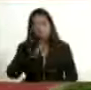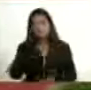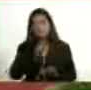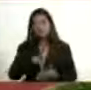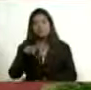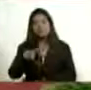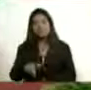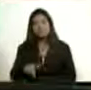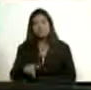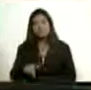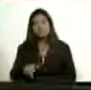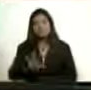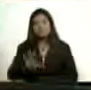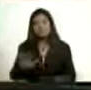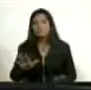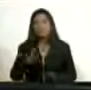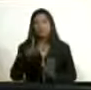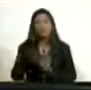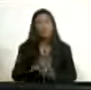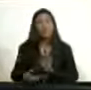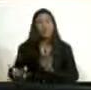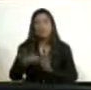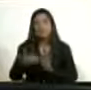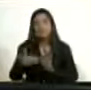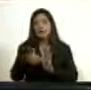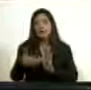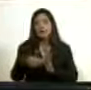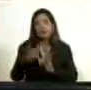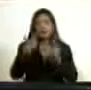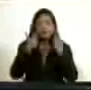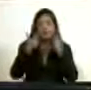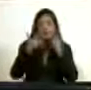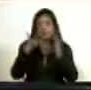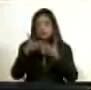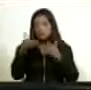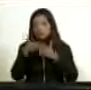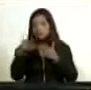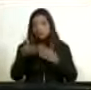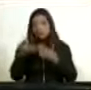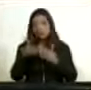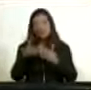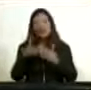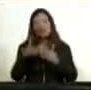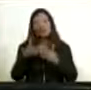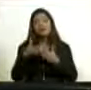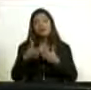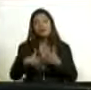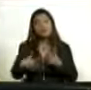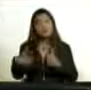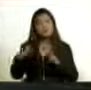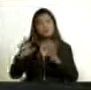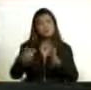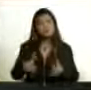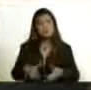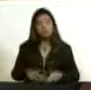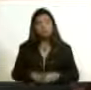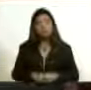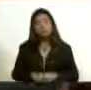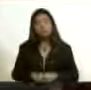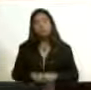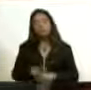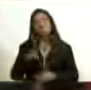por la vía de la presión de la obsesión y del lobby criminal de